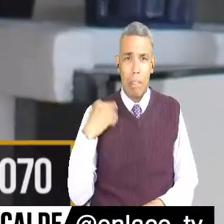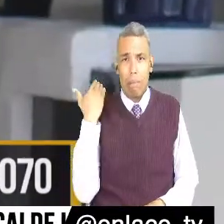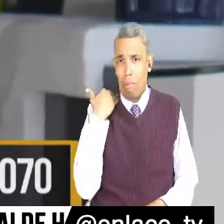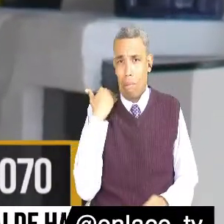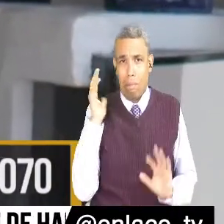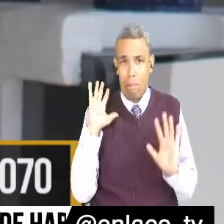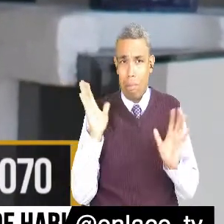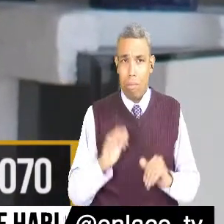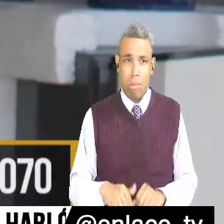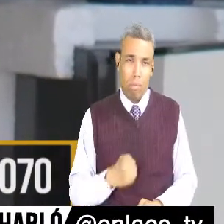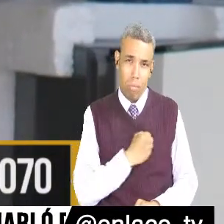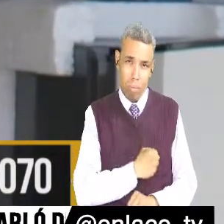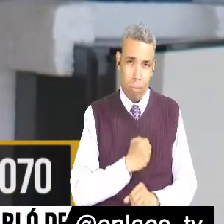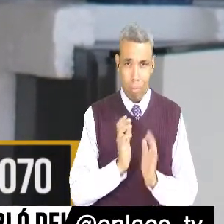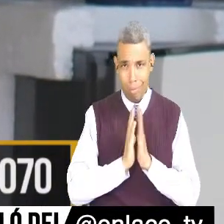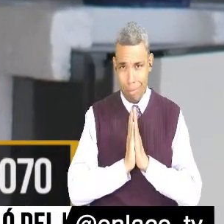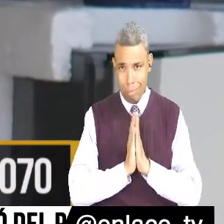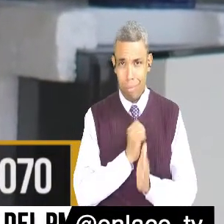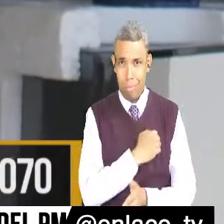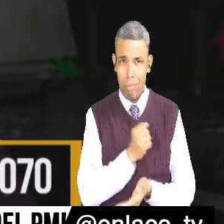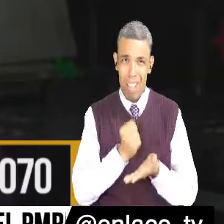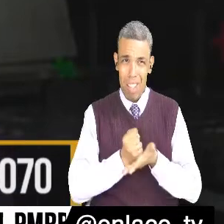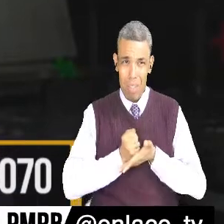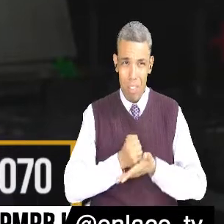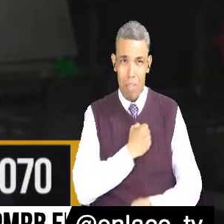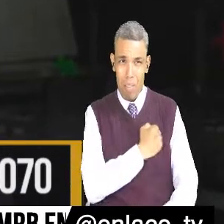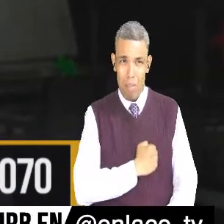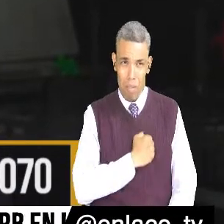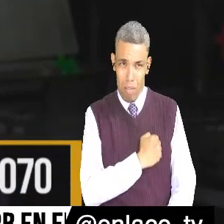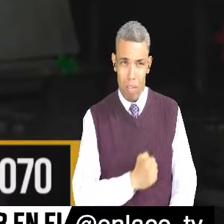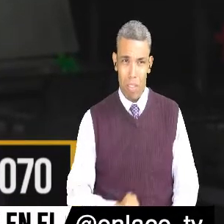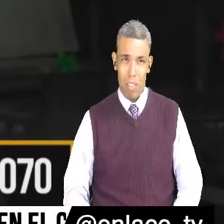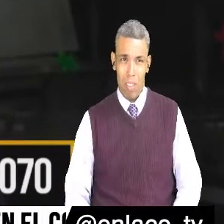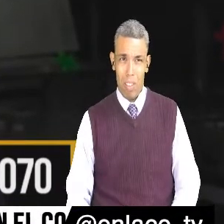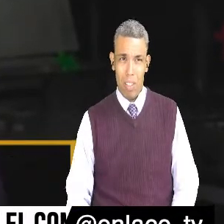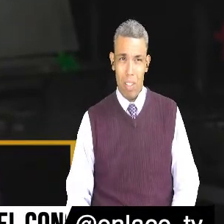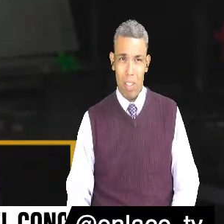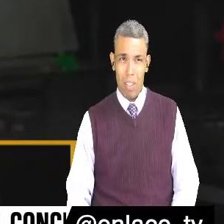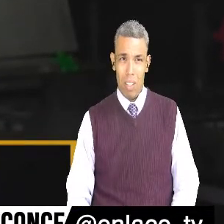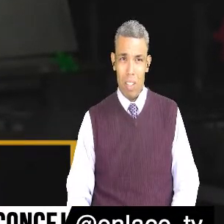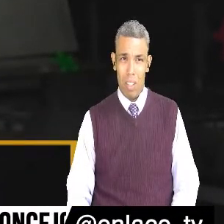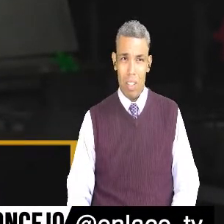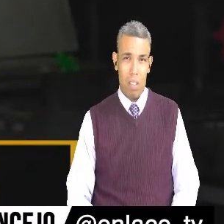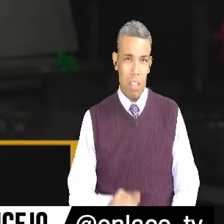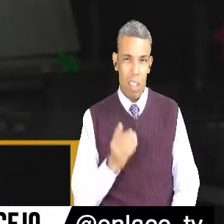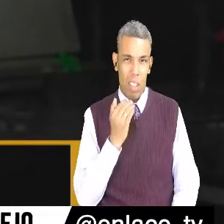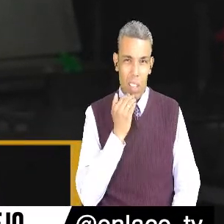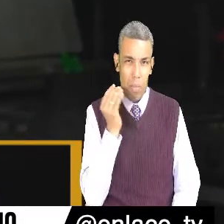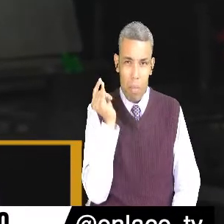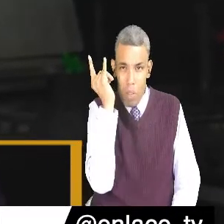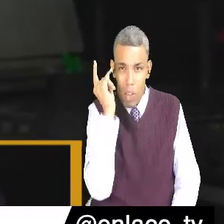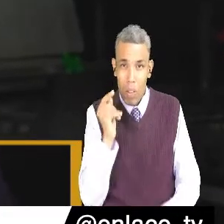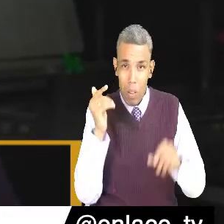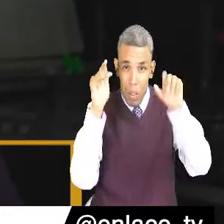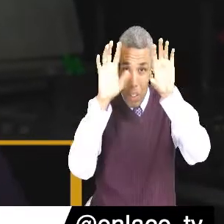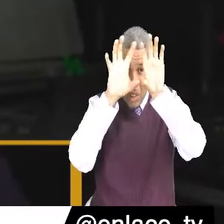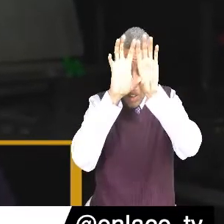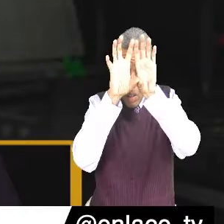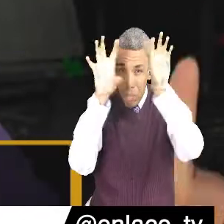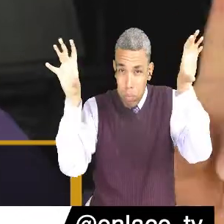a pedir la colaboración de los ciudadanos. Y si alguien le ofrece aires o